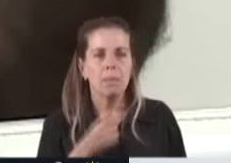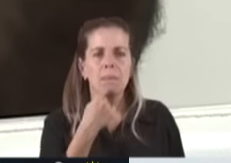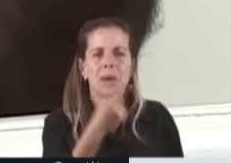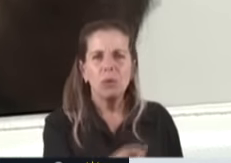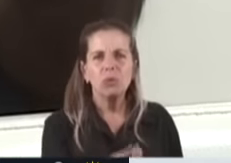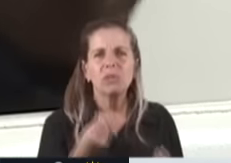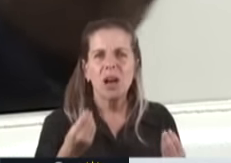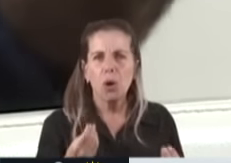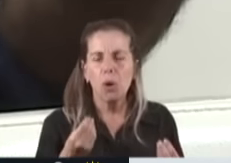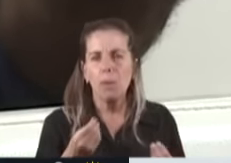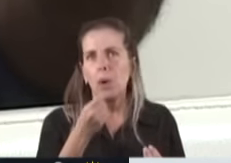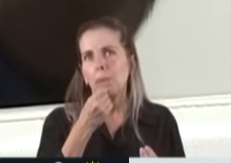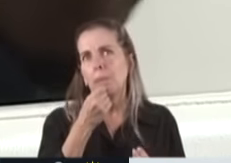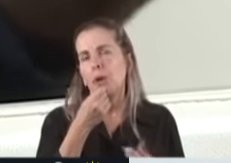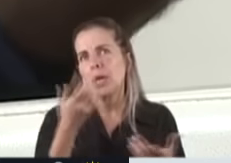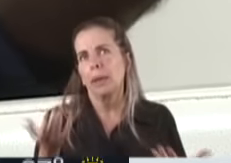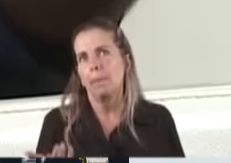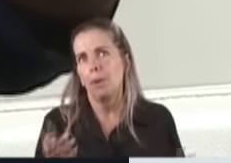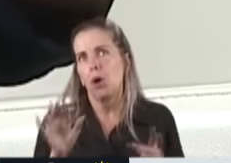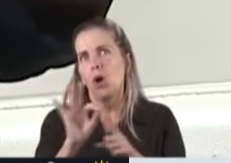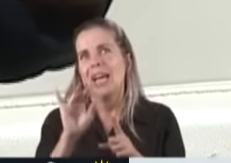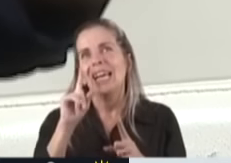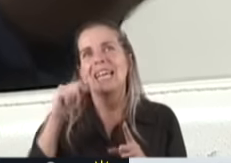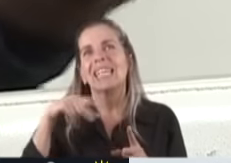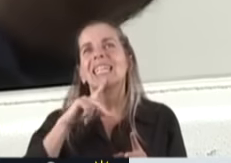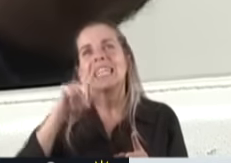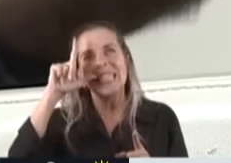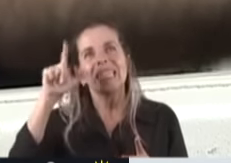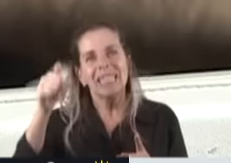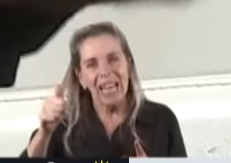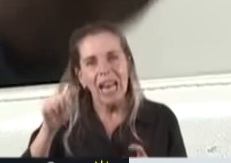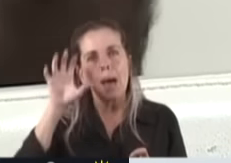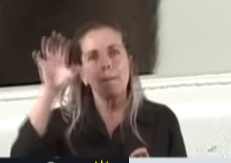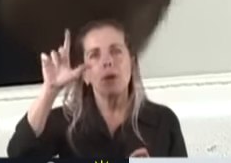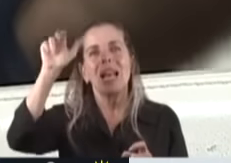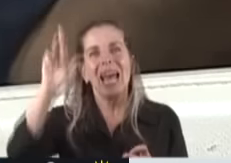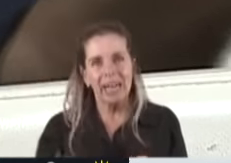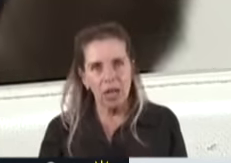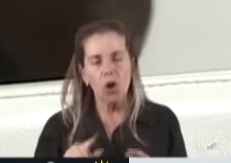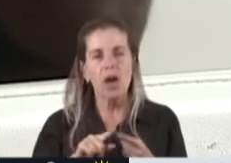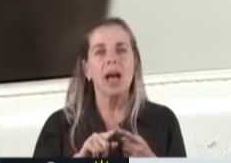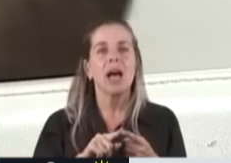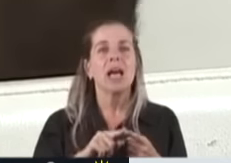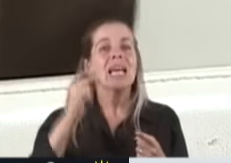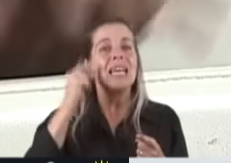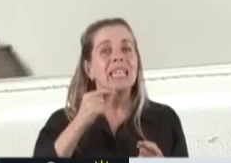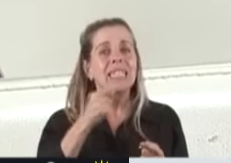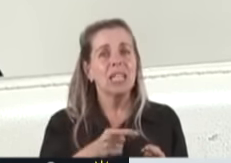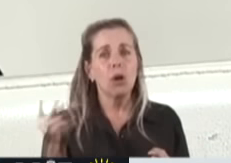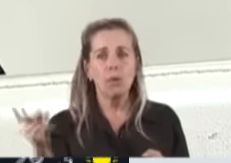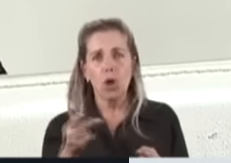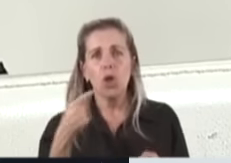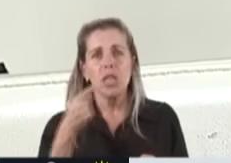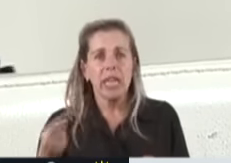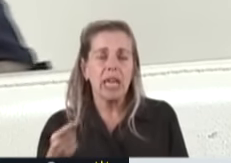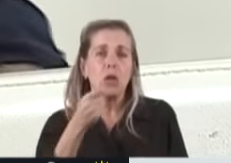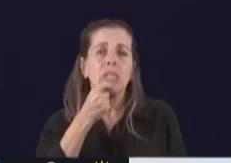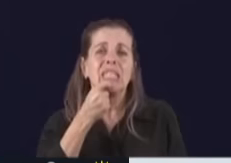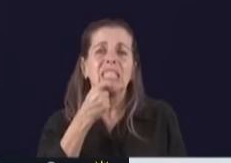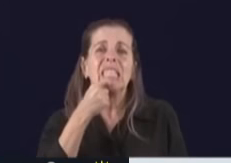paquete, digamos? Porque, por ejemplo, Quintela de La Rioja y Kicillof habían dicho que si los invitaban, venían, pero que no fueron convocados. Es que en algún